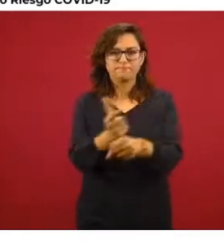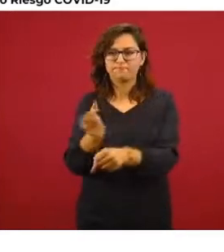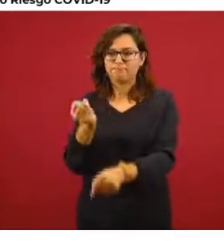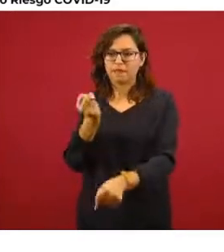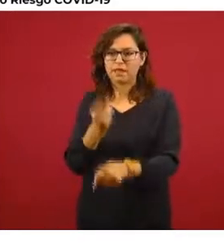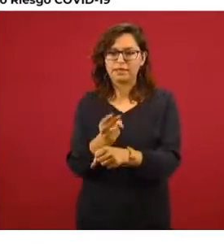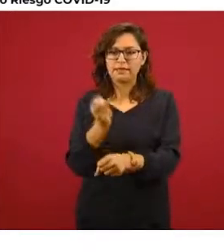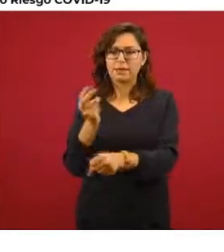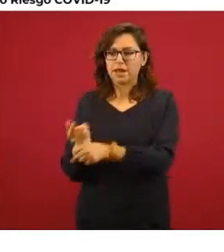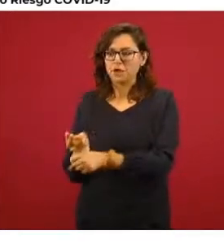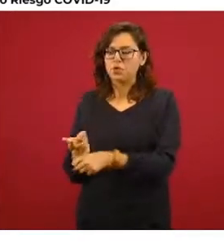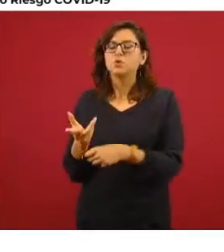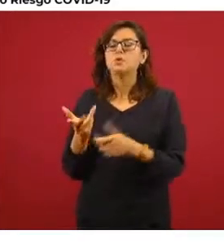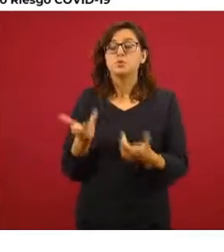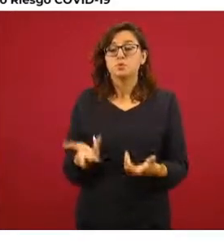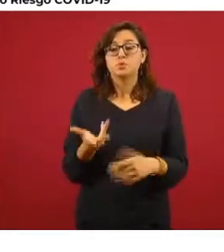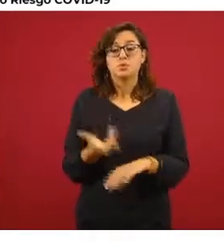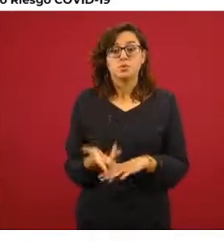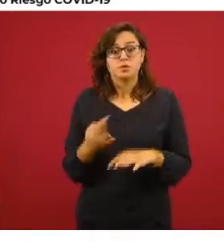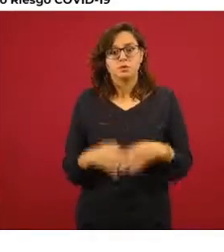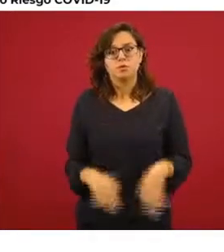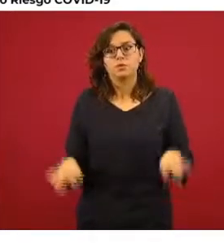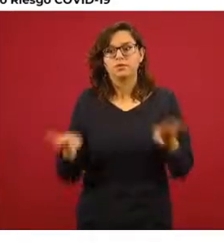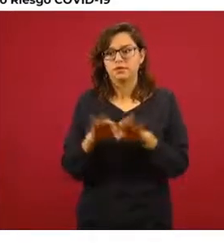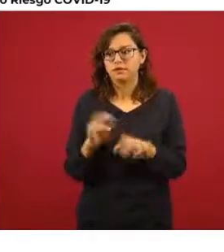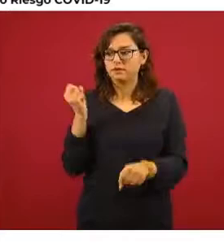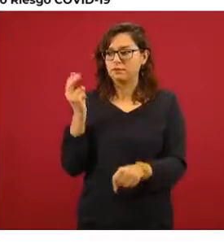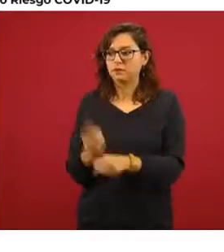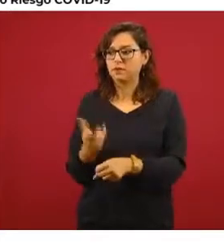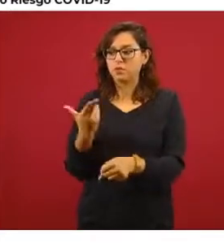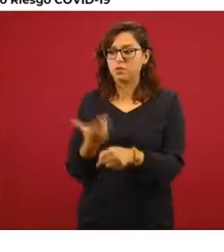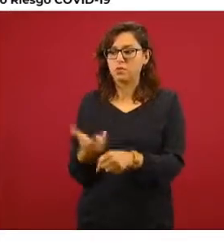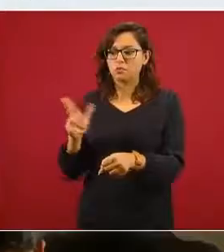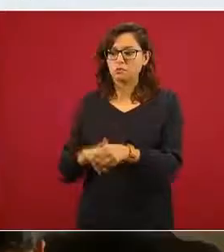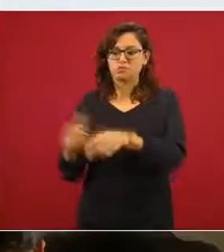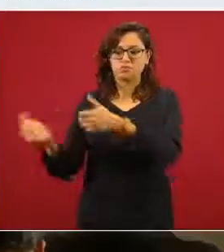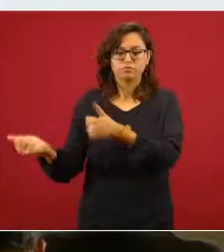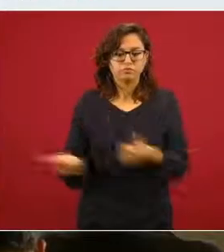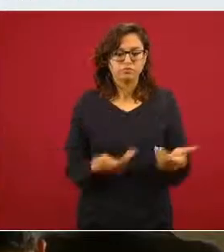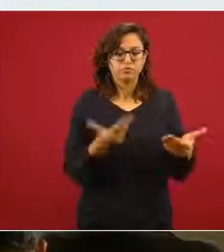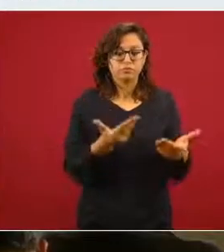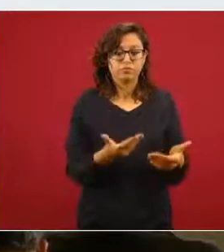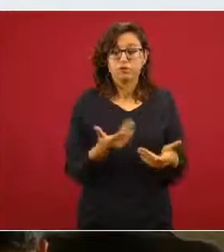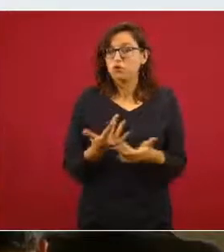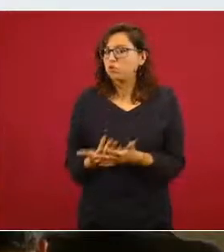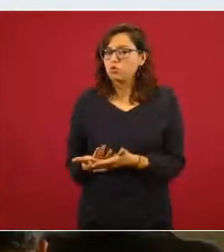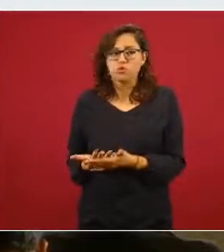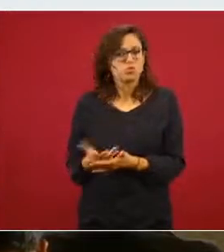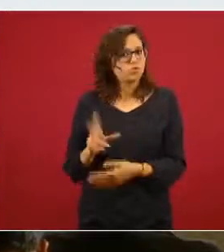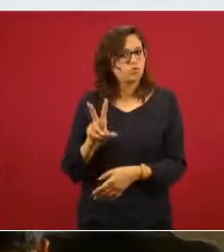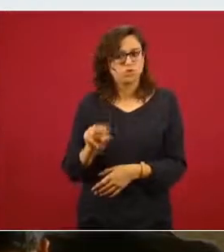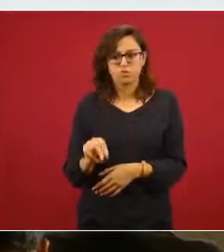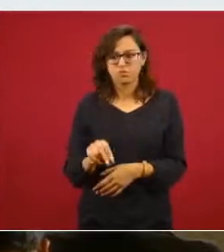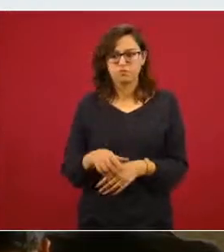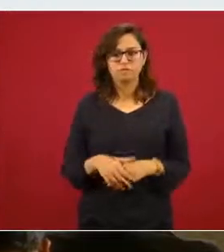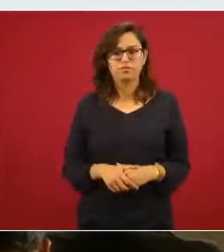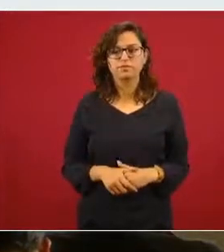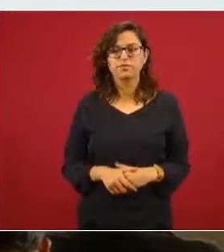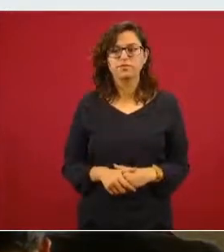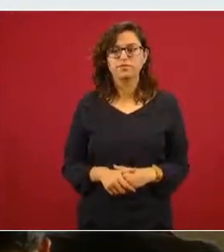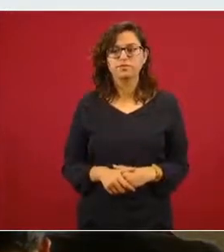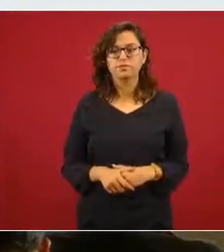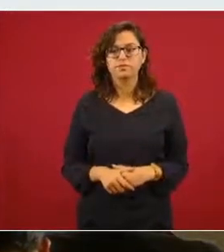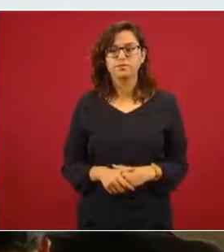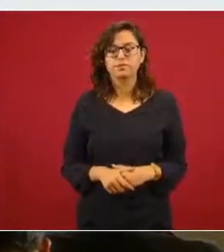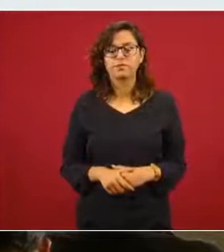Y esto es crucial, llegar tempranamente al hospital salva vidas, no hay que esperarse. La ocupación